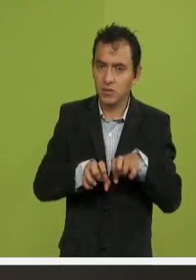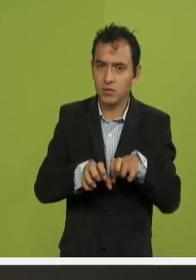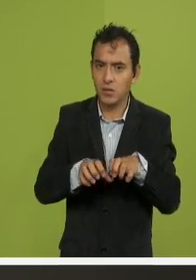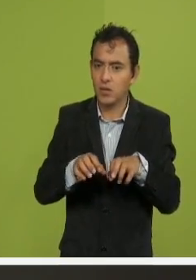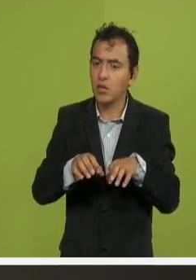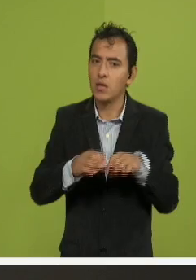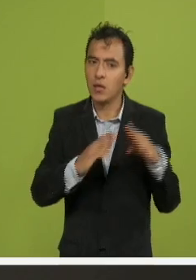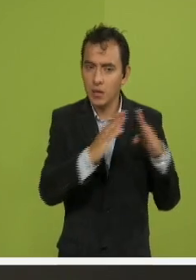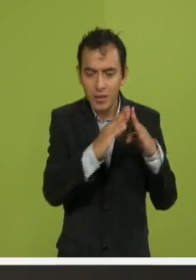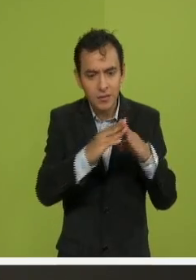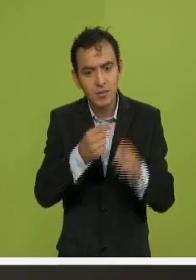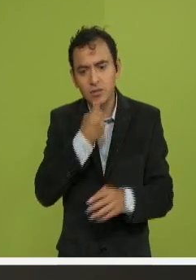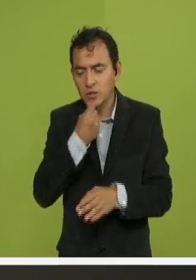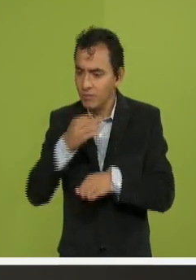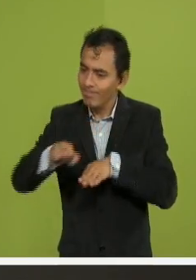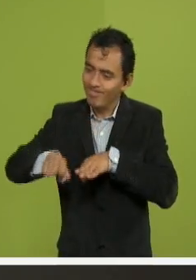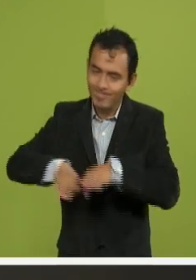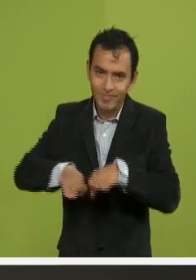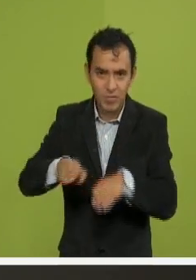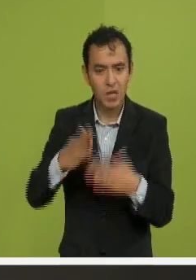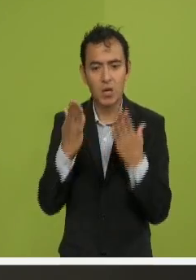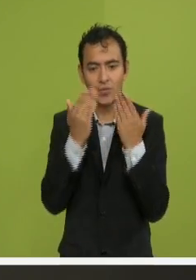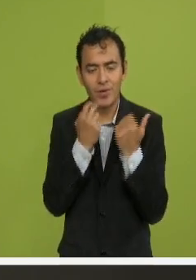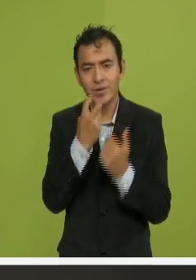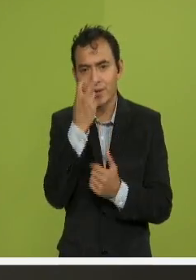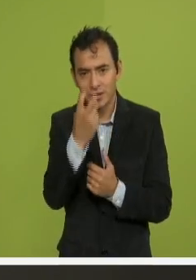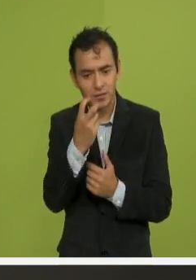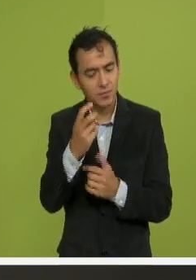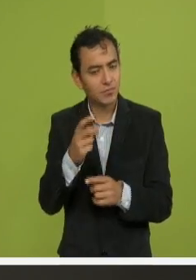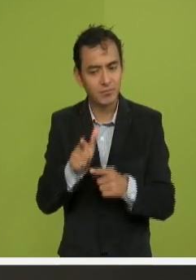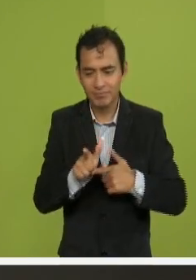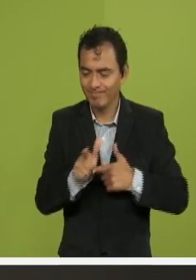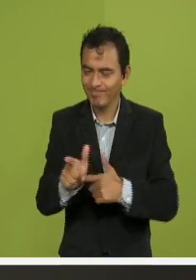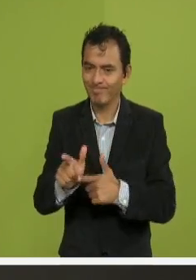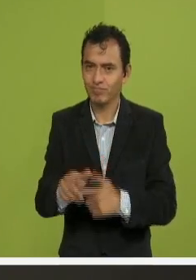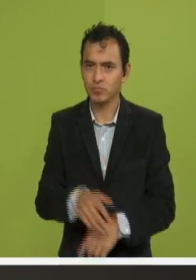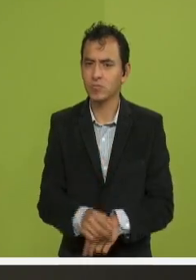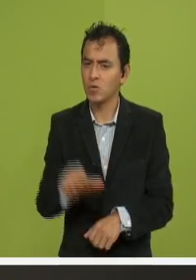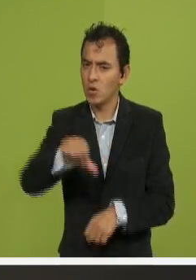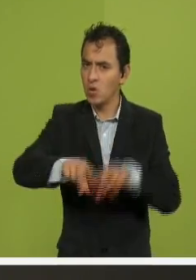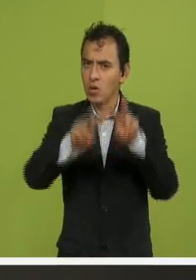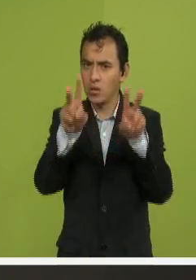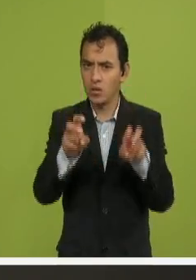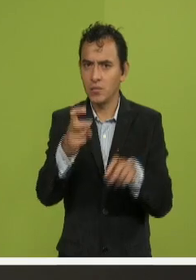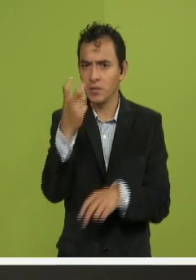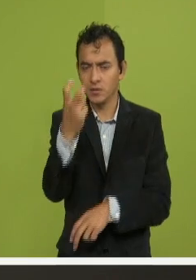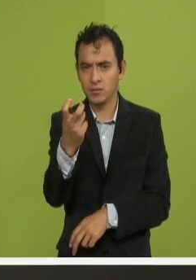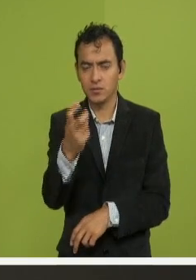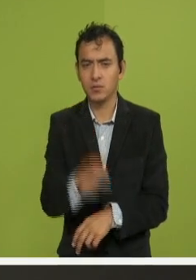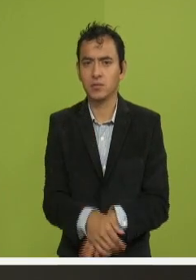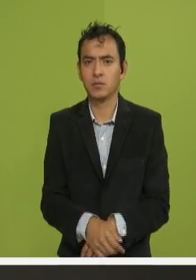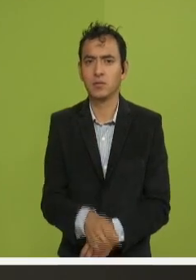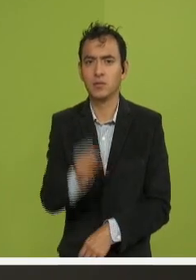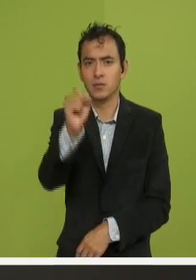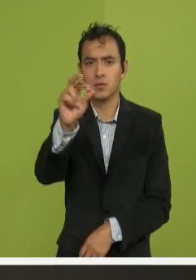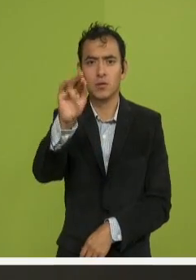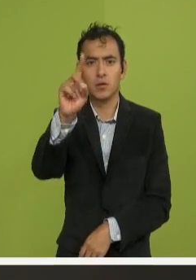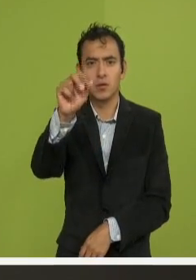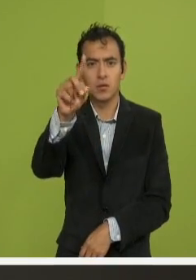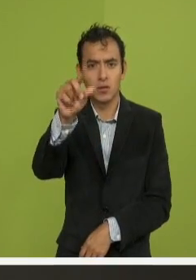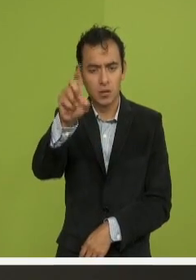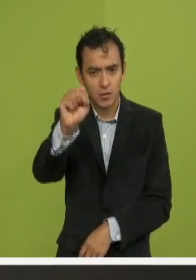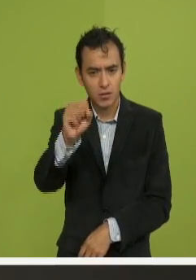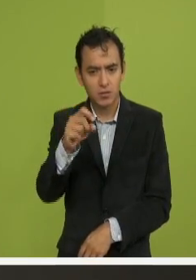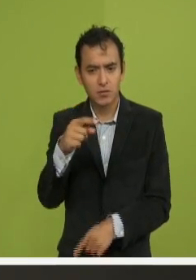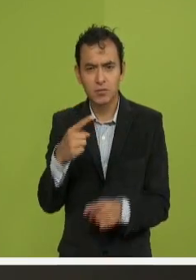doméstico infantil de entrada, ¿no?, para que no hubiera este tipo de situaciones. Hoy el tema es este, aquí en Sororidades, para quienes nos están